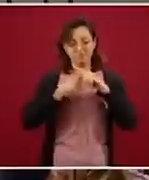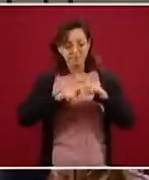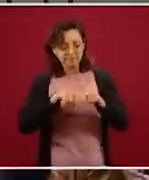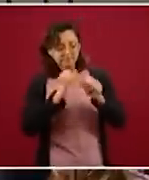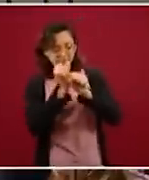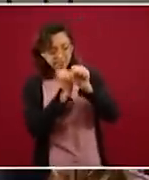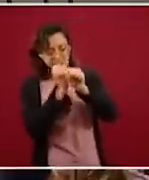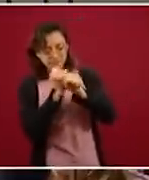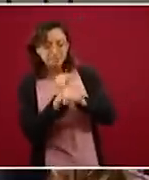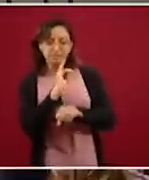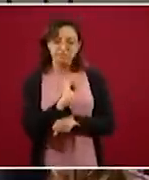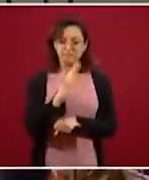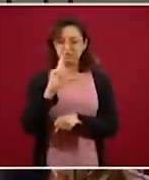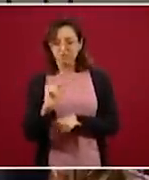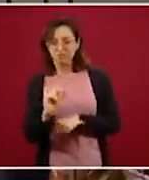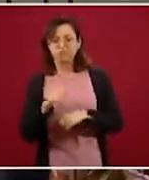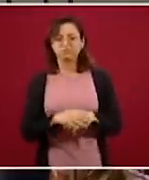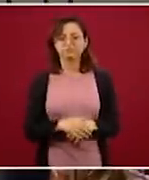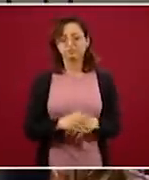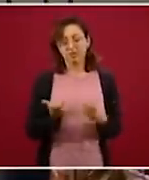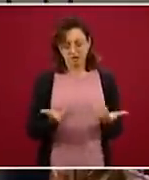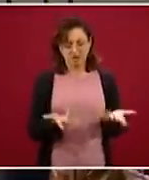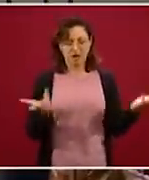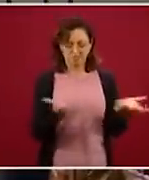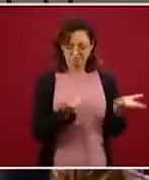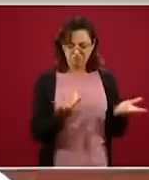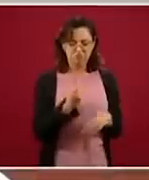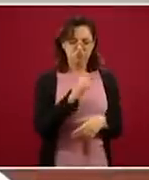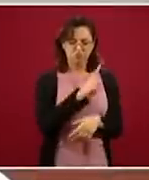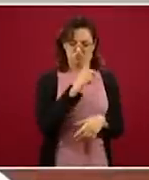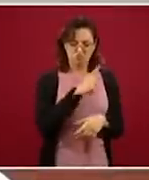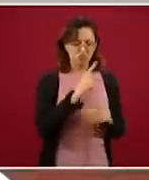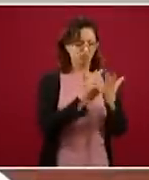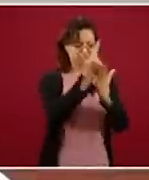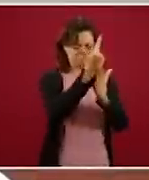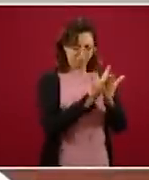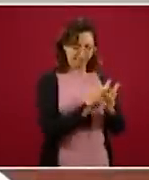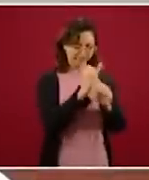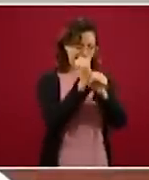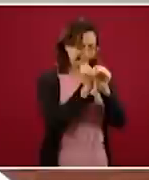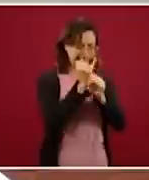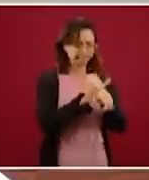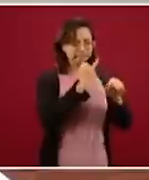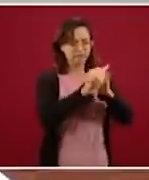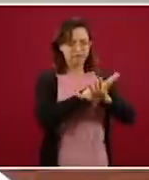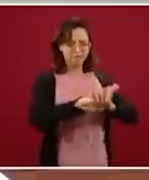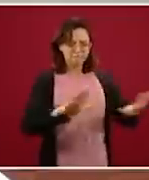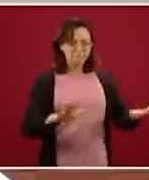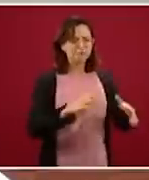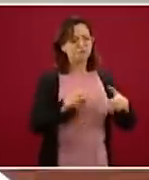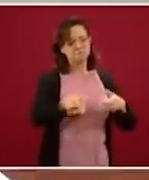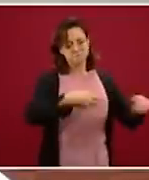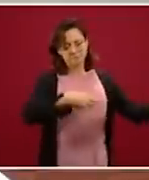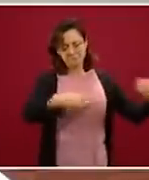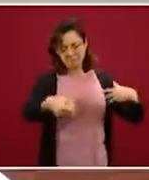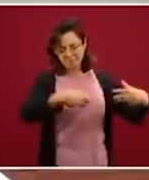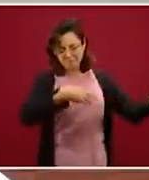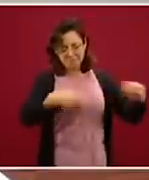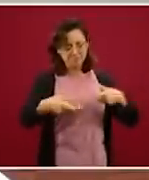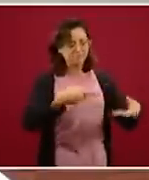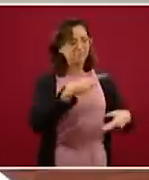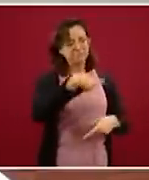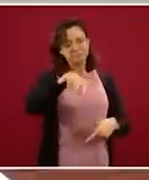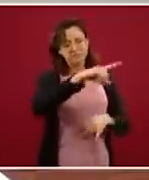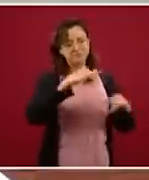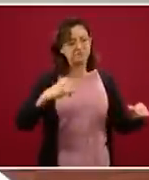proceso de investigación. El primero es el proactivo y tiene que ver con nuestra base de datos, la información que nos llega del sistema financiero o de los sujetos obligados por